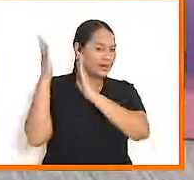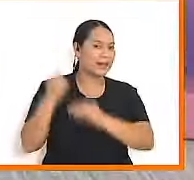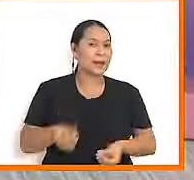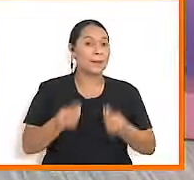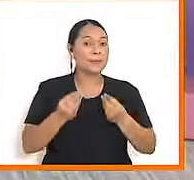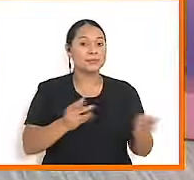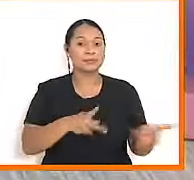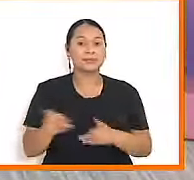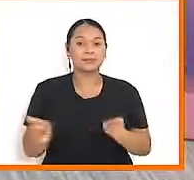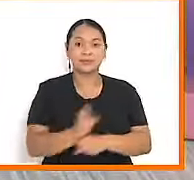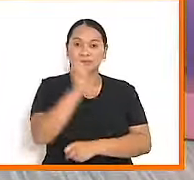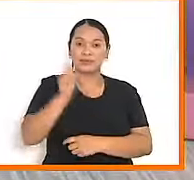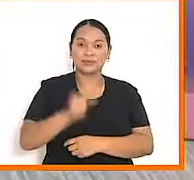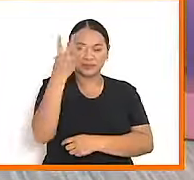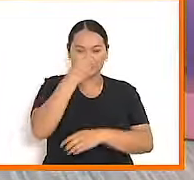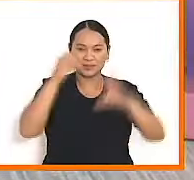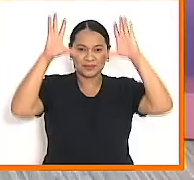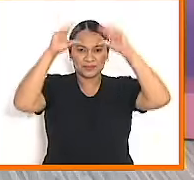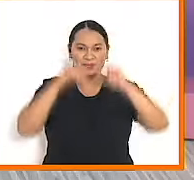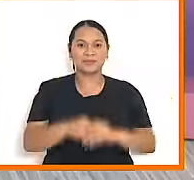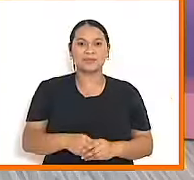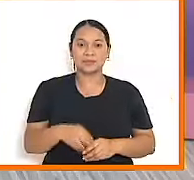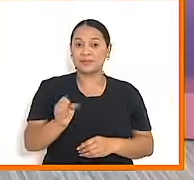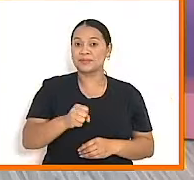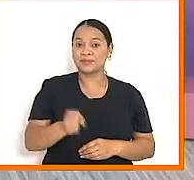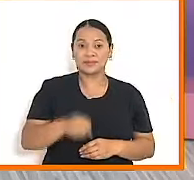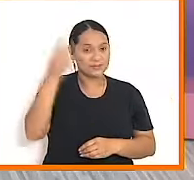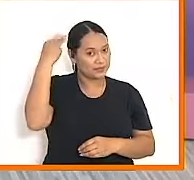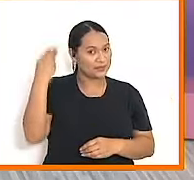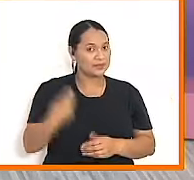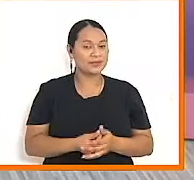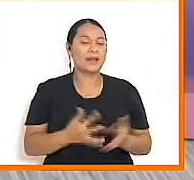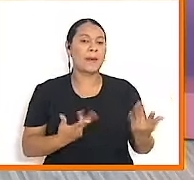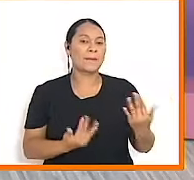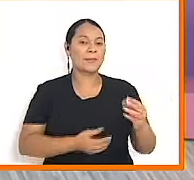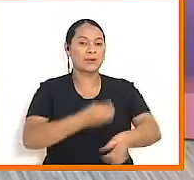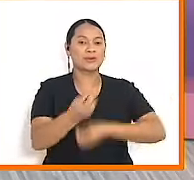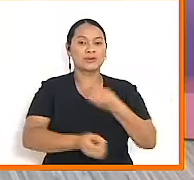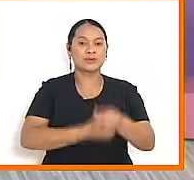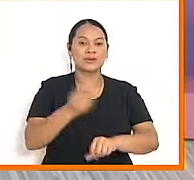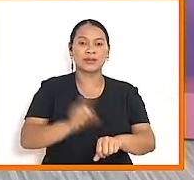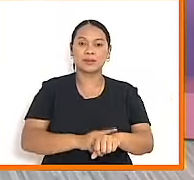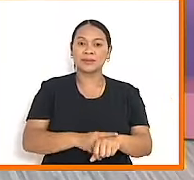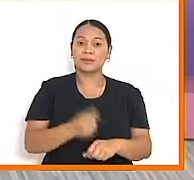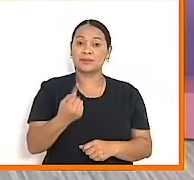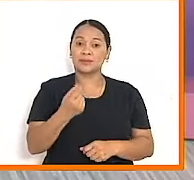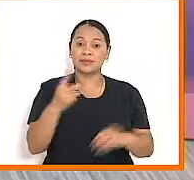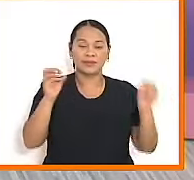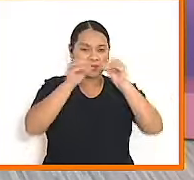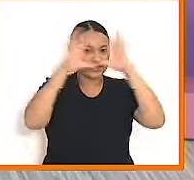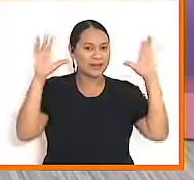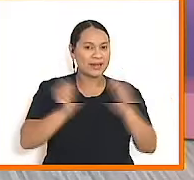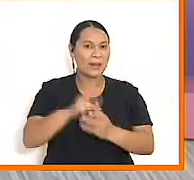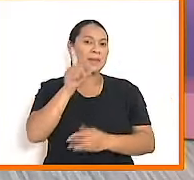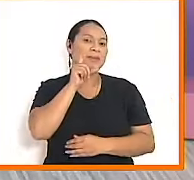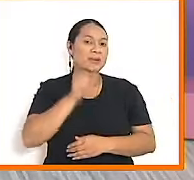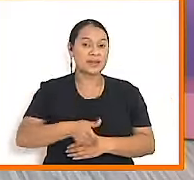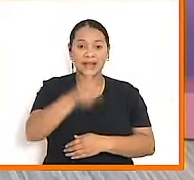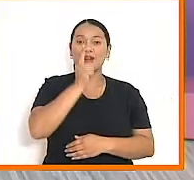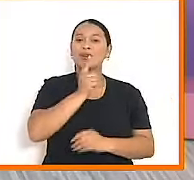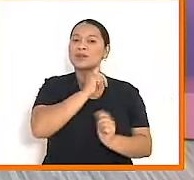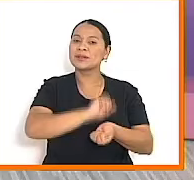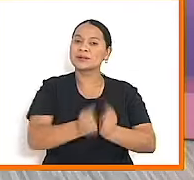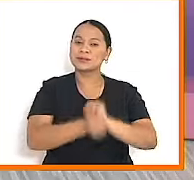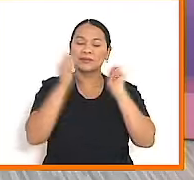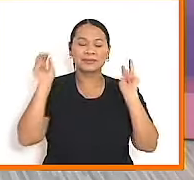ganadores en esta linda noche, Kenia. Así es, Madeline, con mucho gusto los esperamos en nuestro sorteo de las 11 de la mañana. Recuerda que el Loto te cambia la